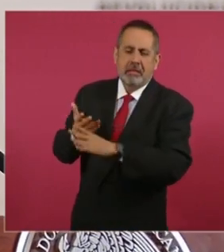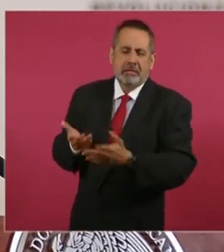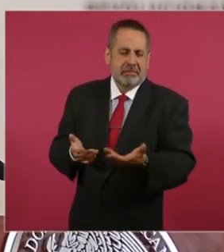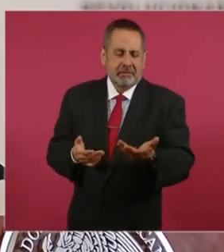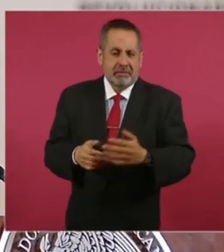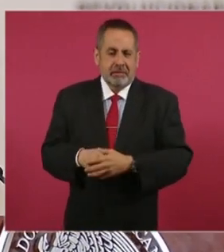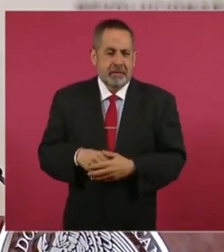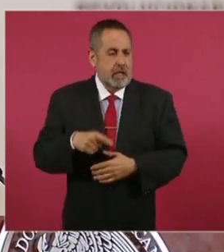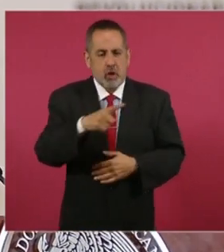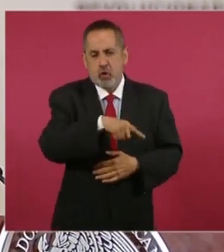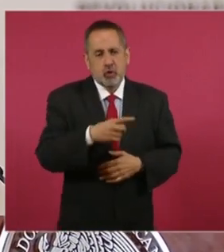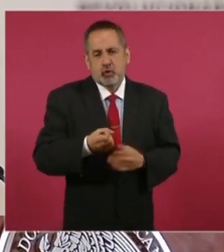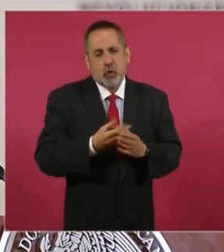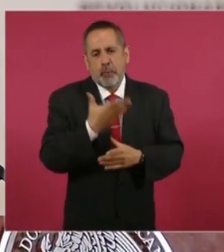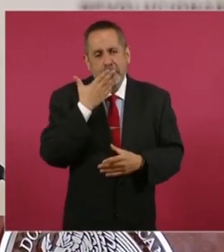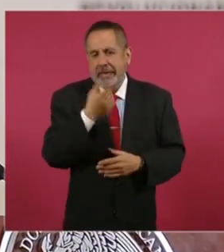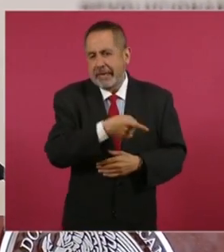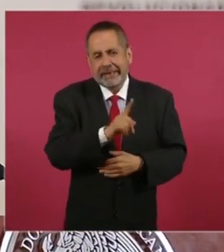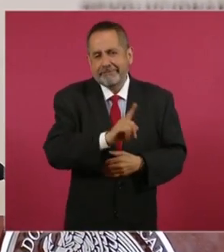no les ha ido bien